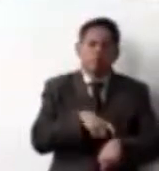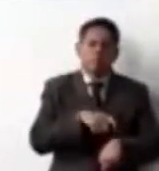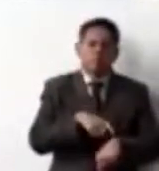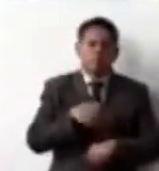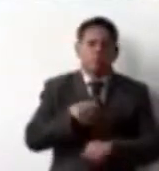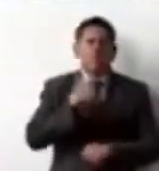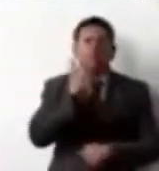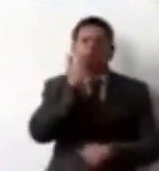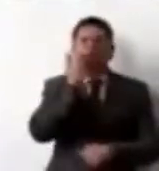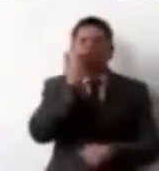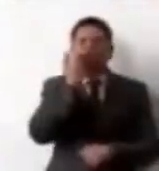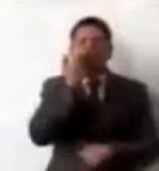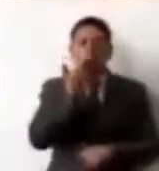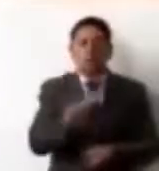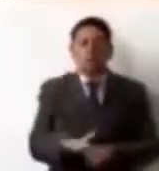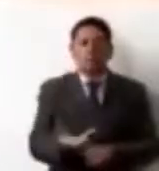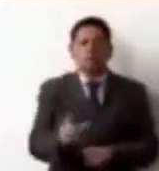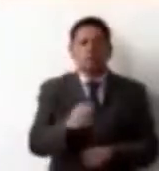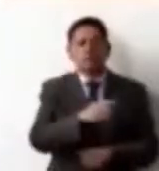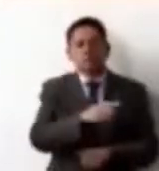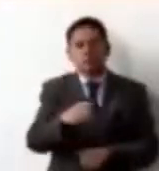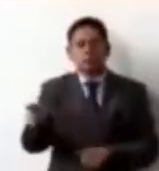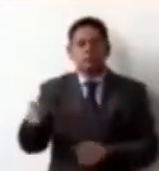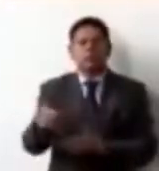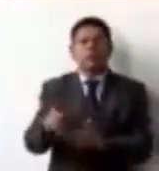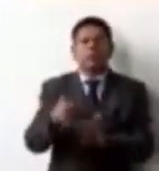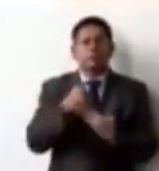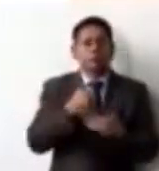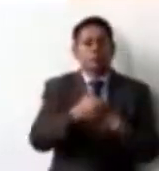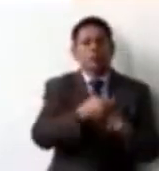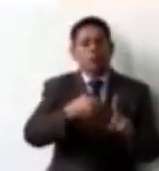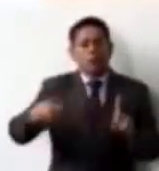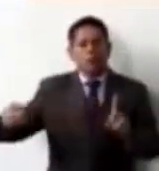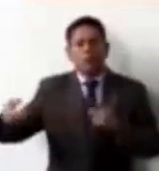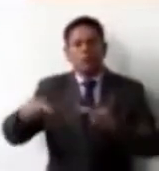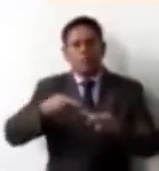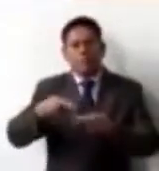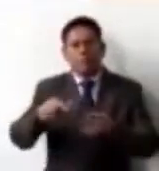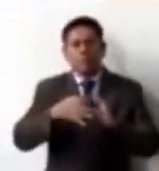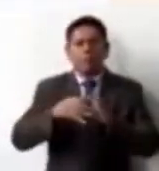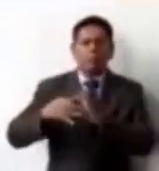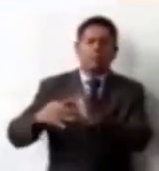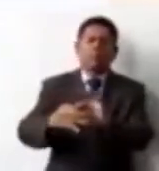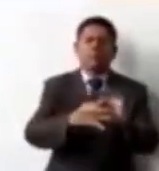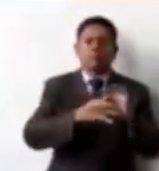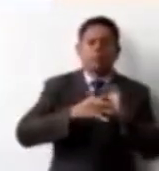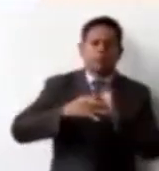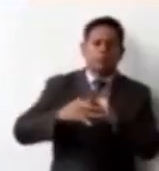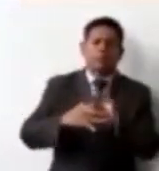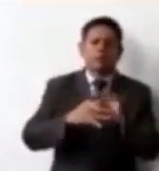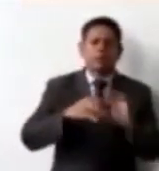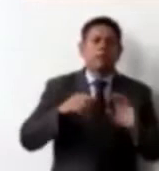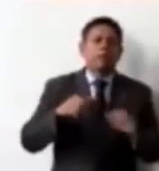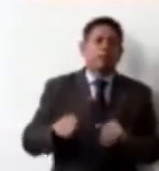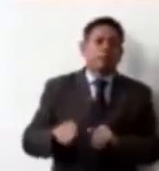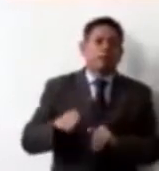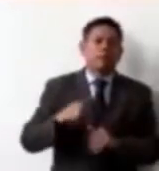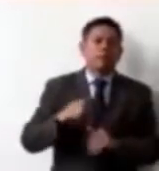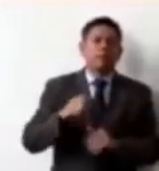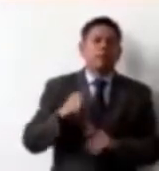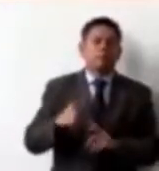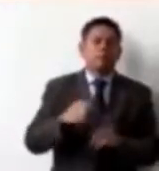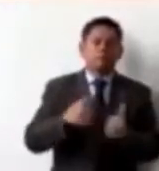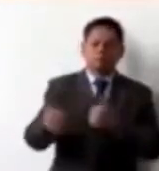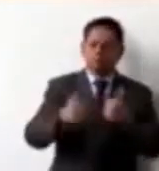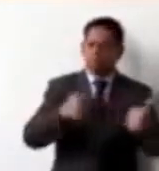Yo quiero que ustedes ayuden en la organización y que haya unidad. Ya basta de